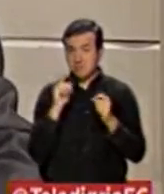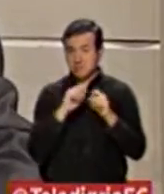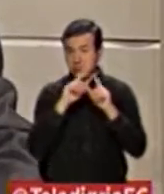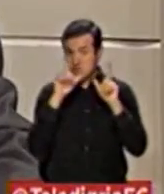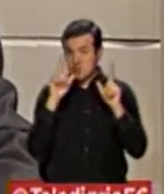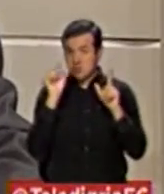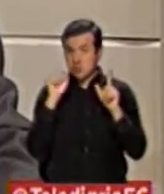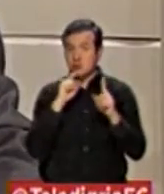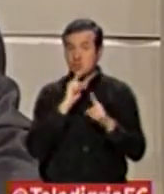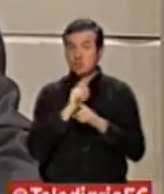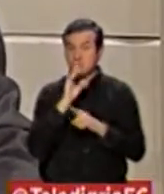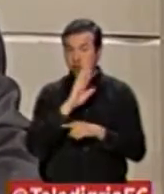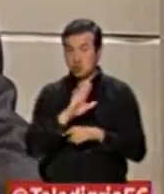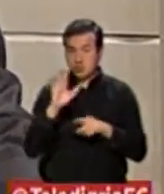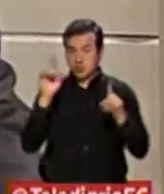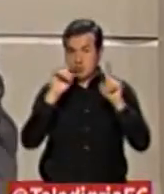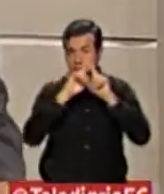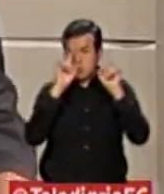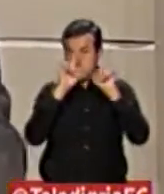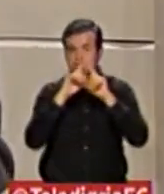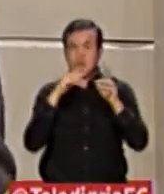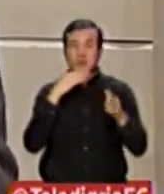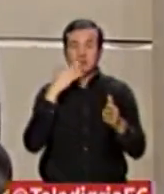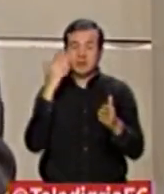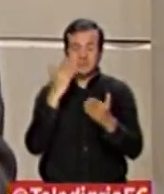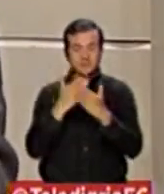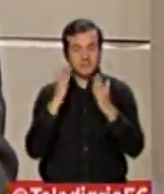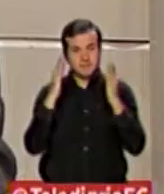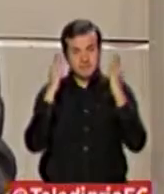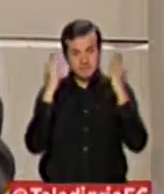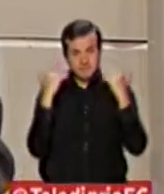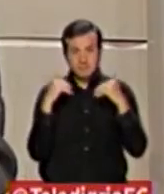pueden constituir sus empresas. Gracias por seguirnos.